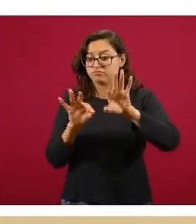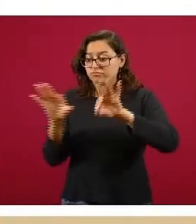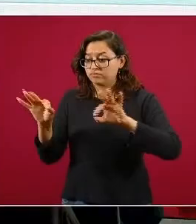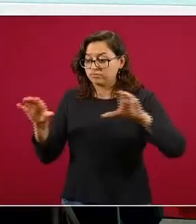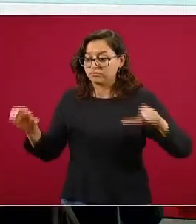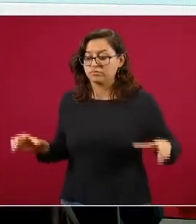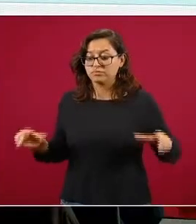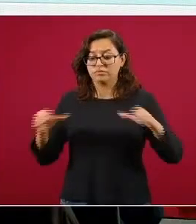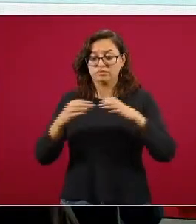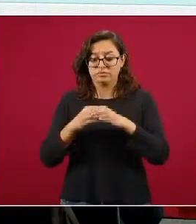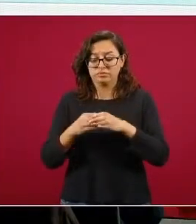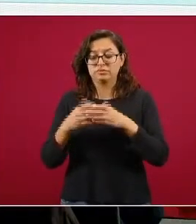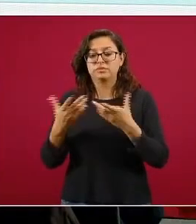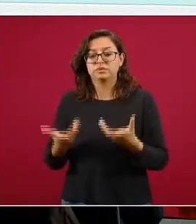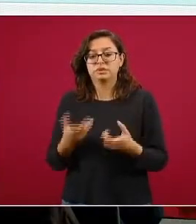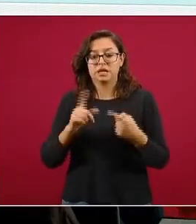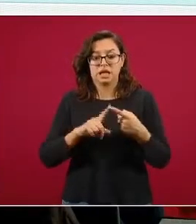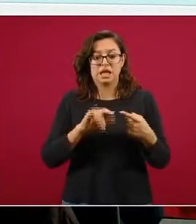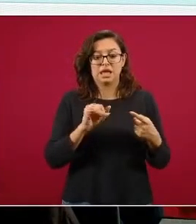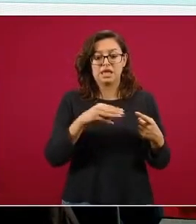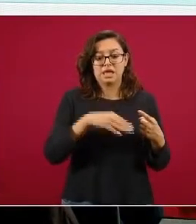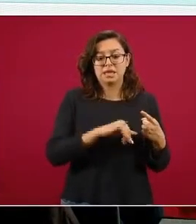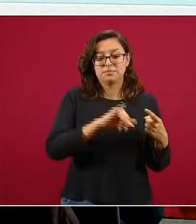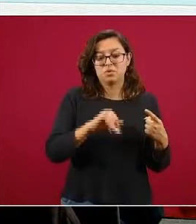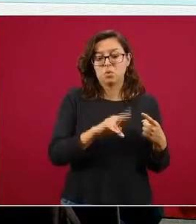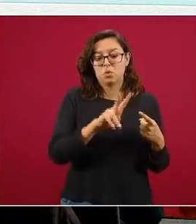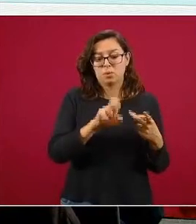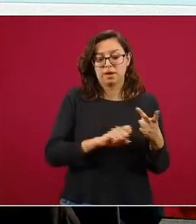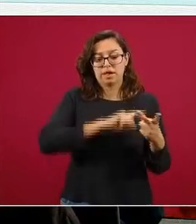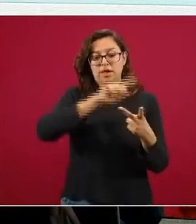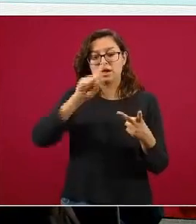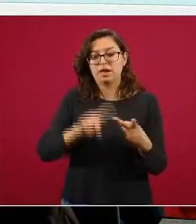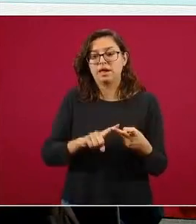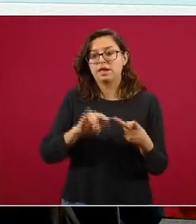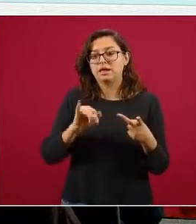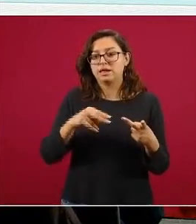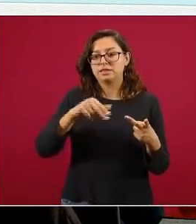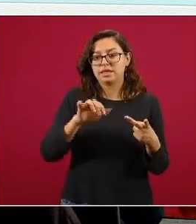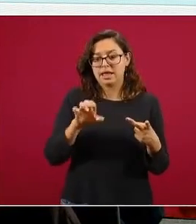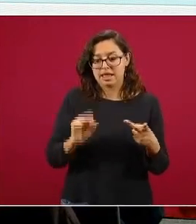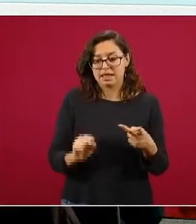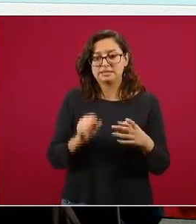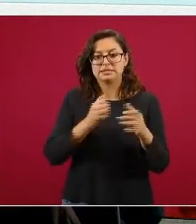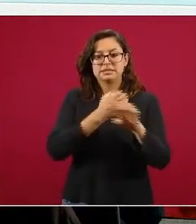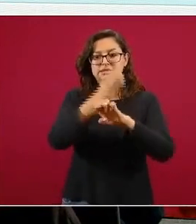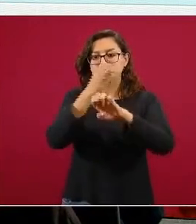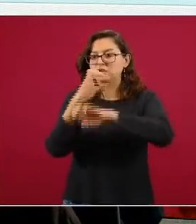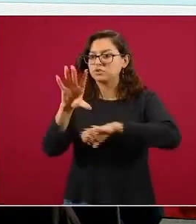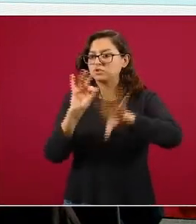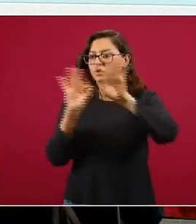de selección entre el Instituto Mexicano de la Juventud y el Instituto Nacional de Economía Social, son los siguientes.